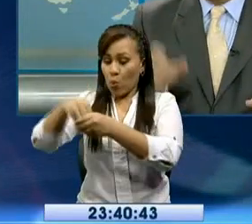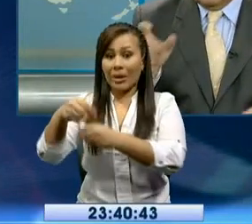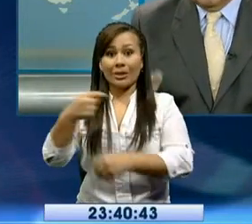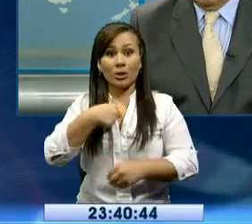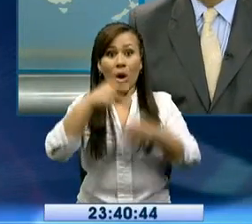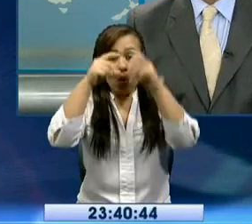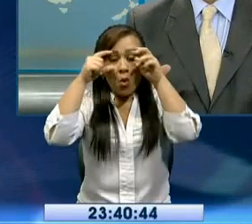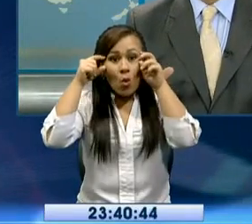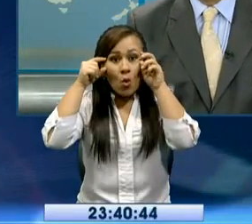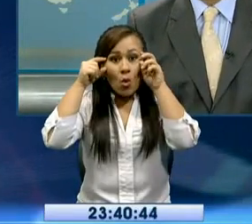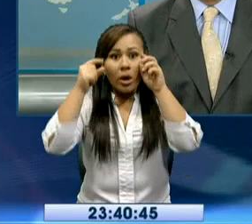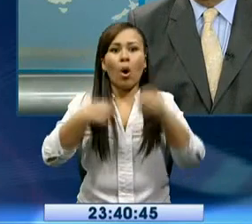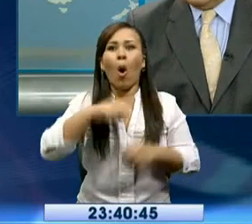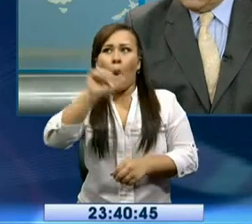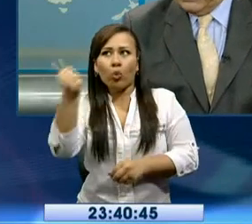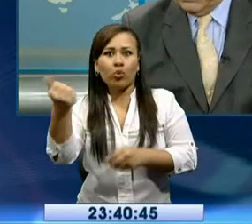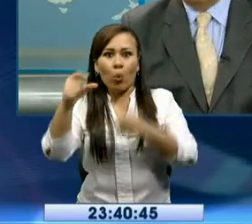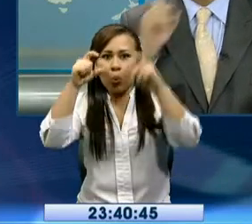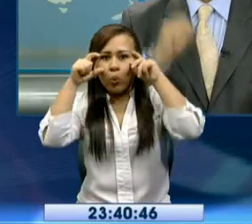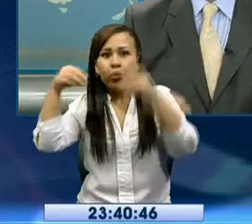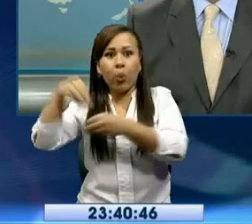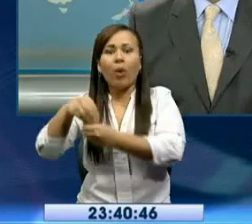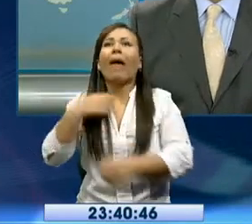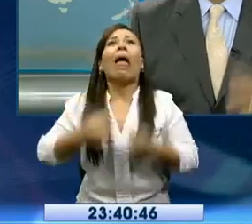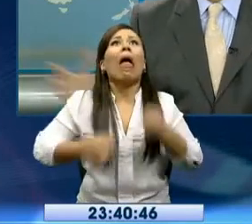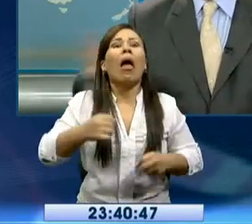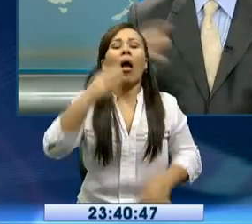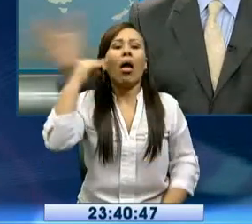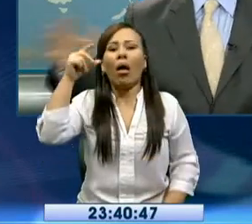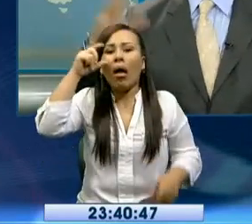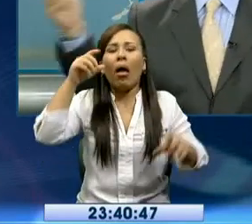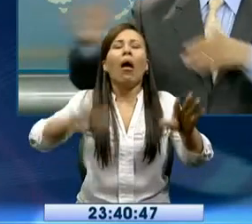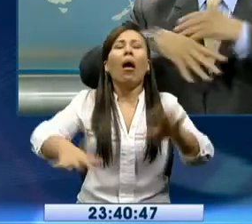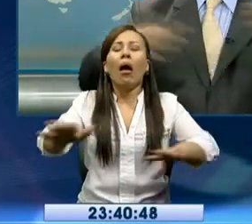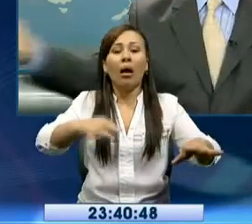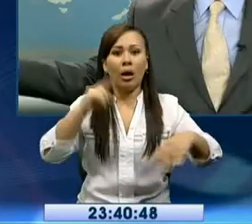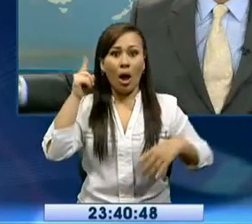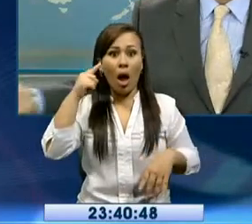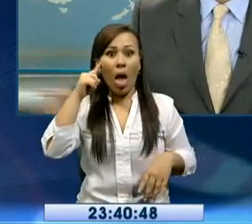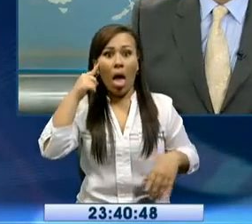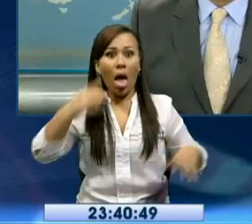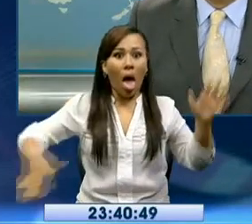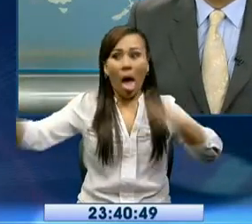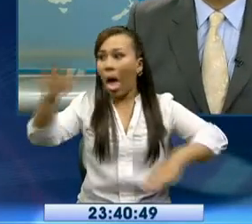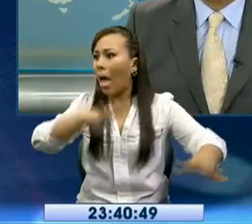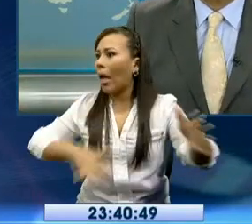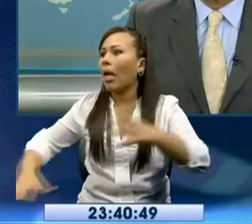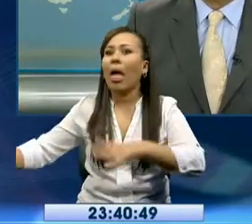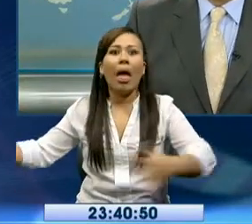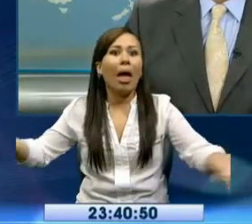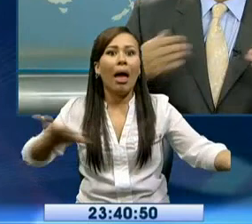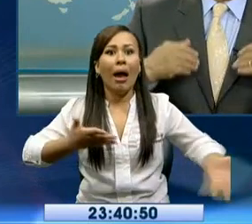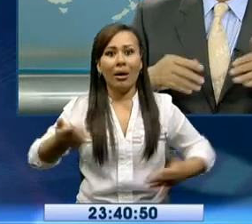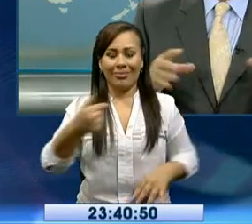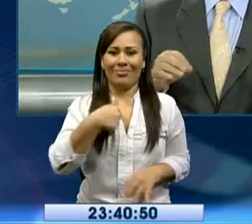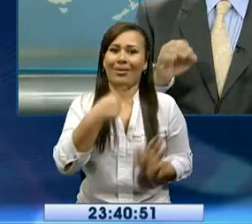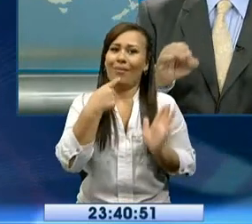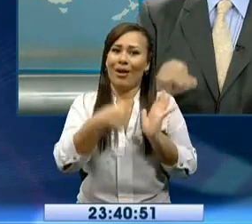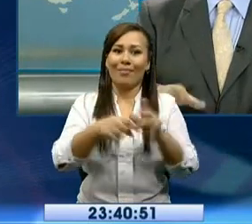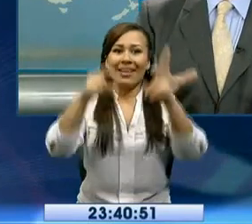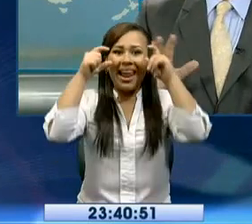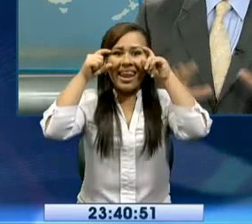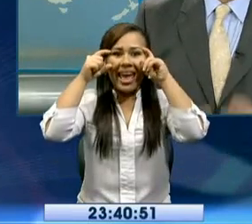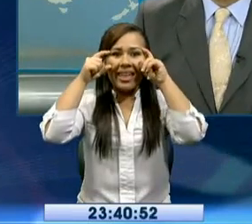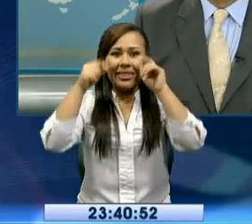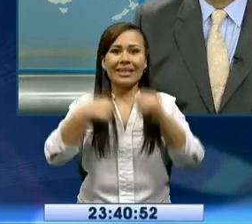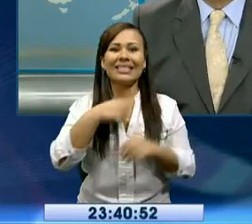lentes, un juego de lentes en la mochila. Bueno, sabe si se levanta como loco y no encuentra los lentes. En mi caso, por ejemplo, yo dejo los lentes siempre en